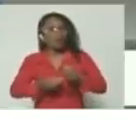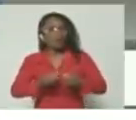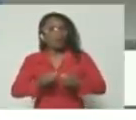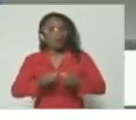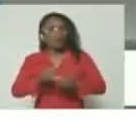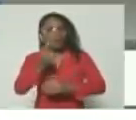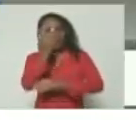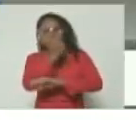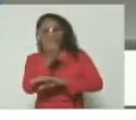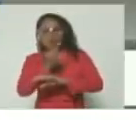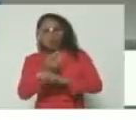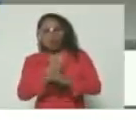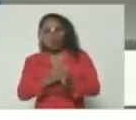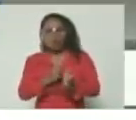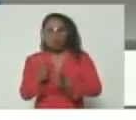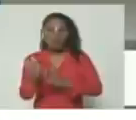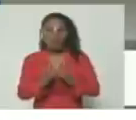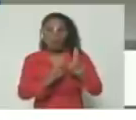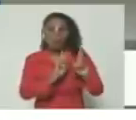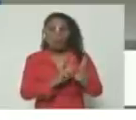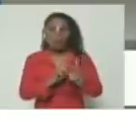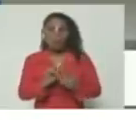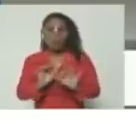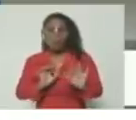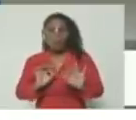diseñó y se fueron preparando